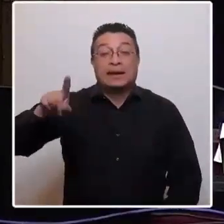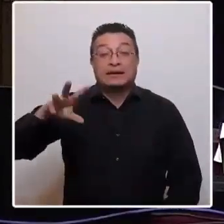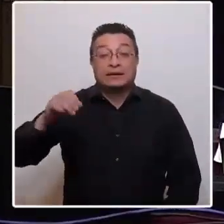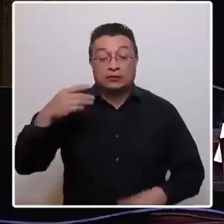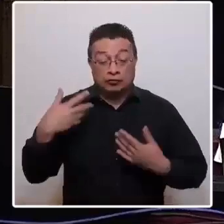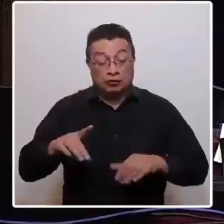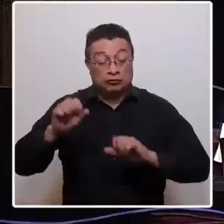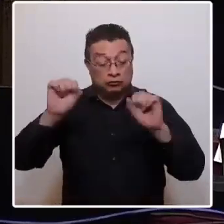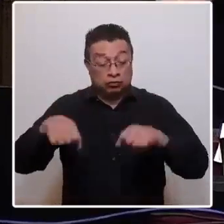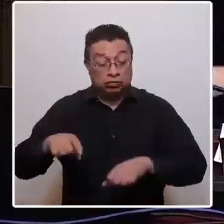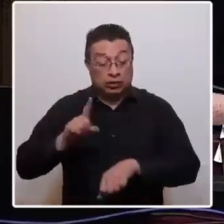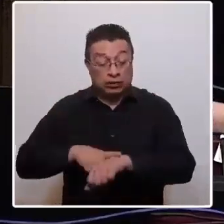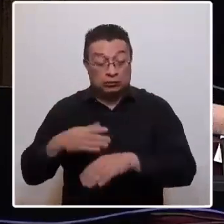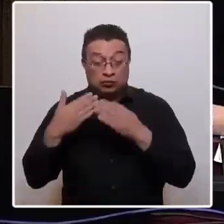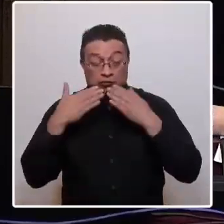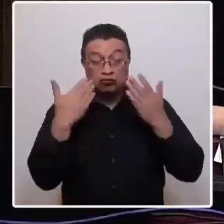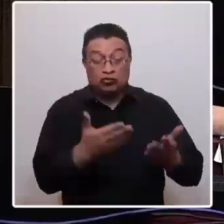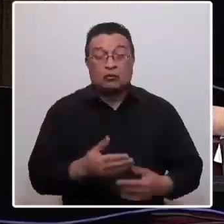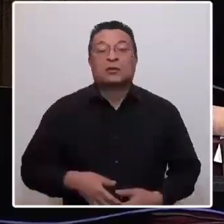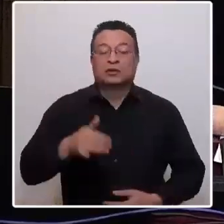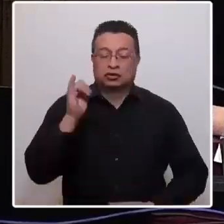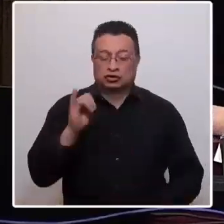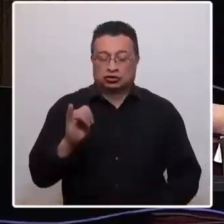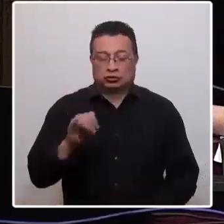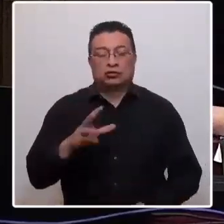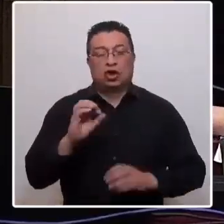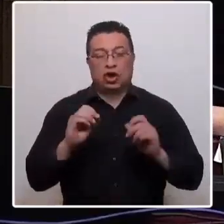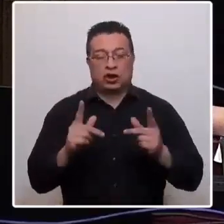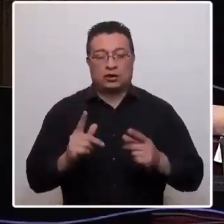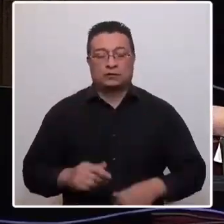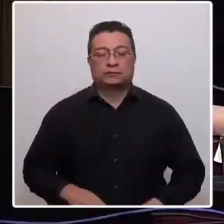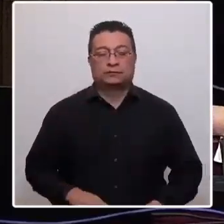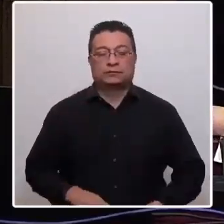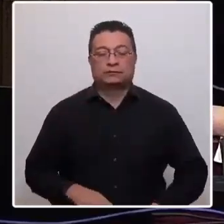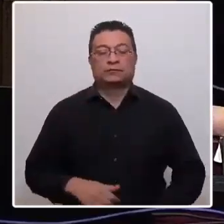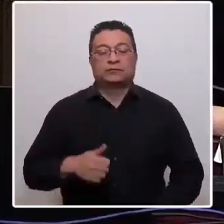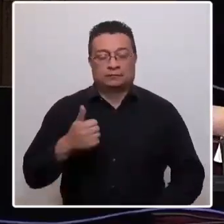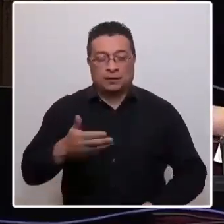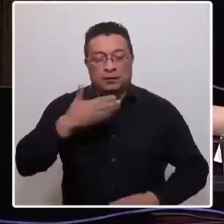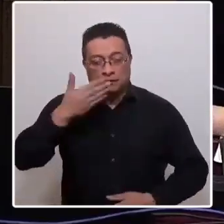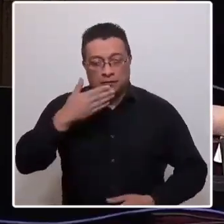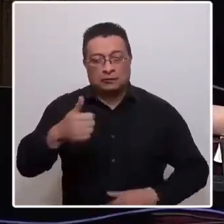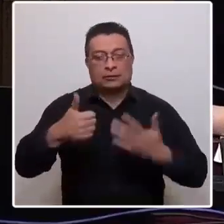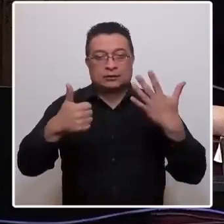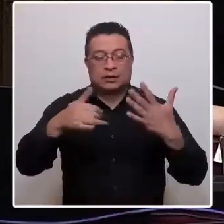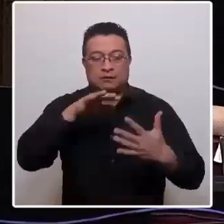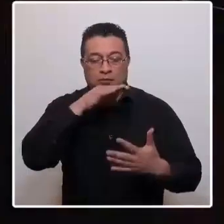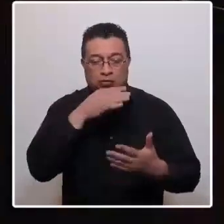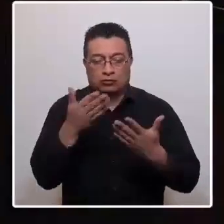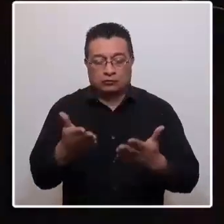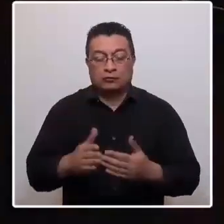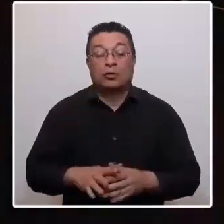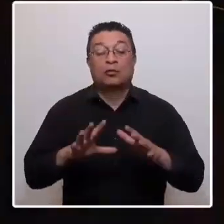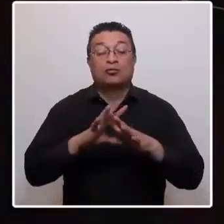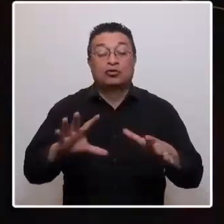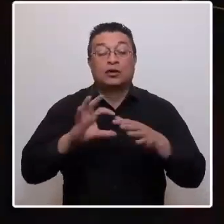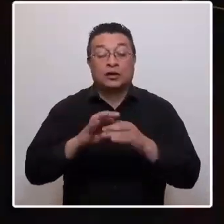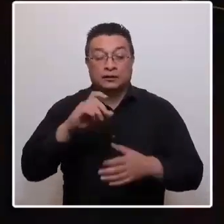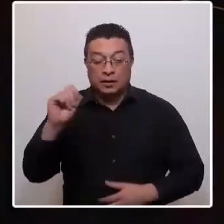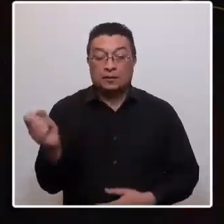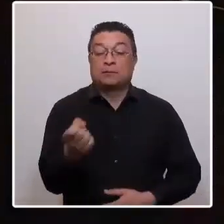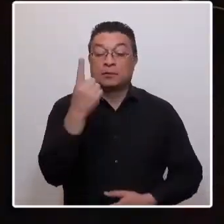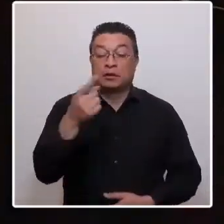tiempo. Confirmo, señor secretario. Gracias. Tiene la palabra por 6 minutos. Muchas gracias. En primer lugar,